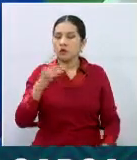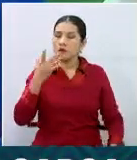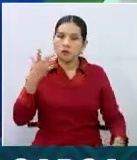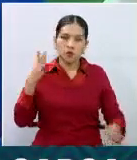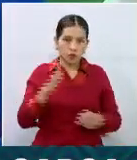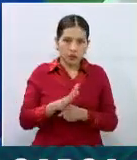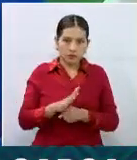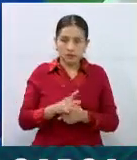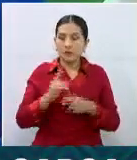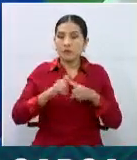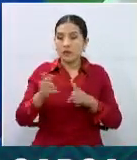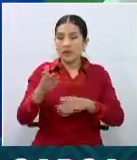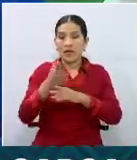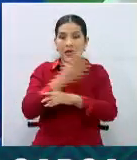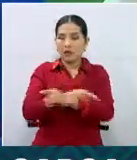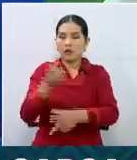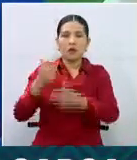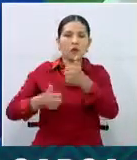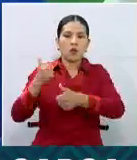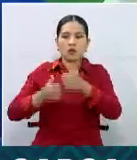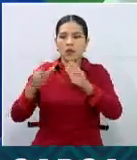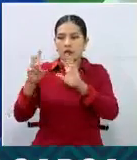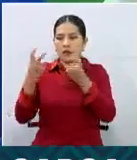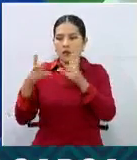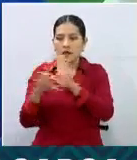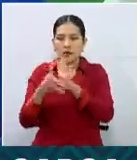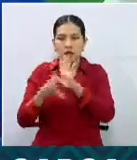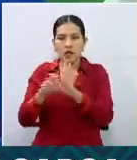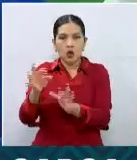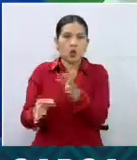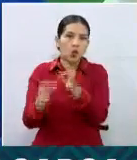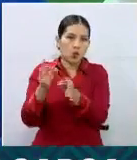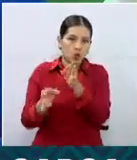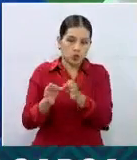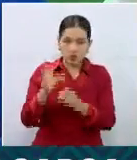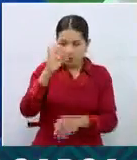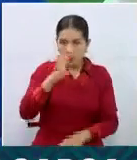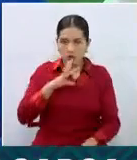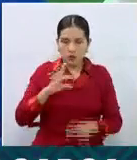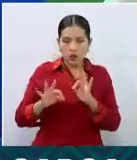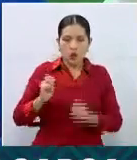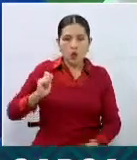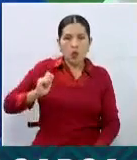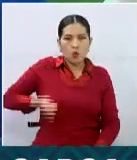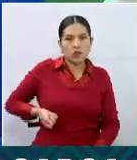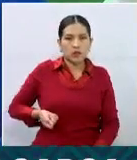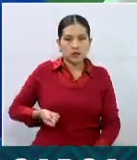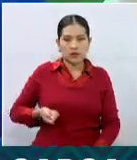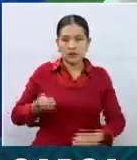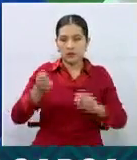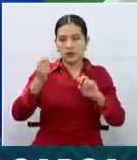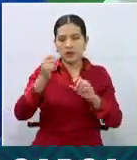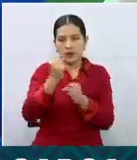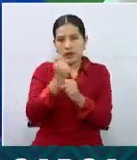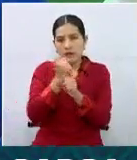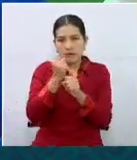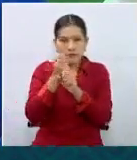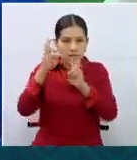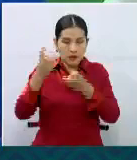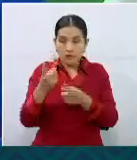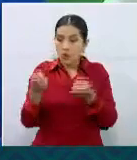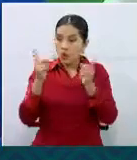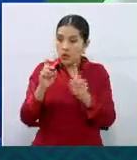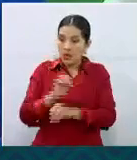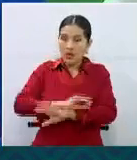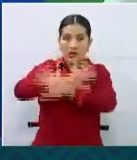de la justicia, del juez laboral. Una vez que se dilucide